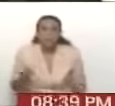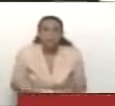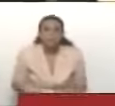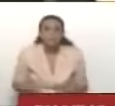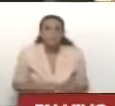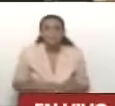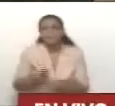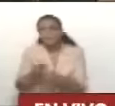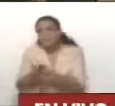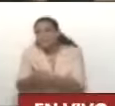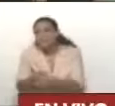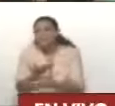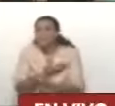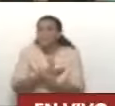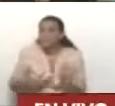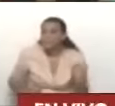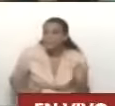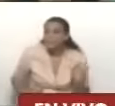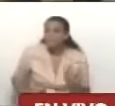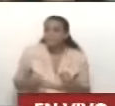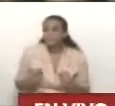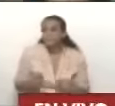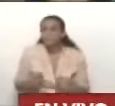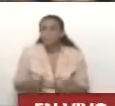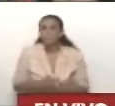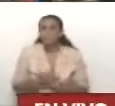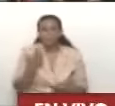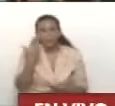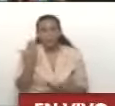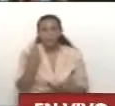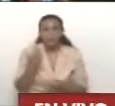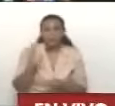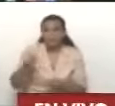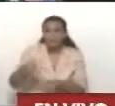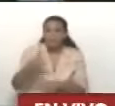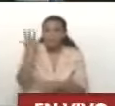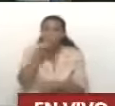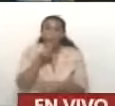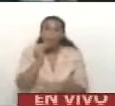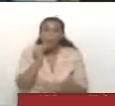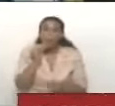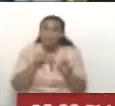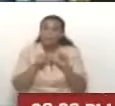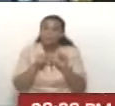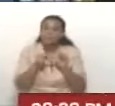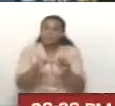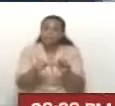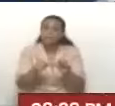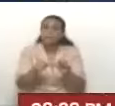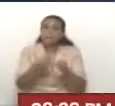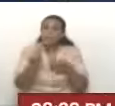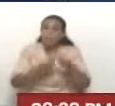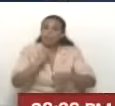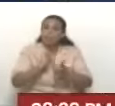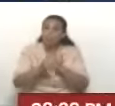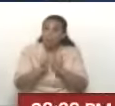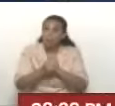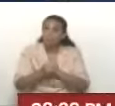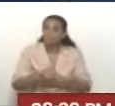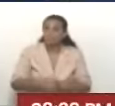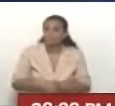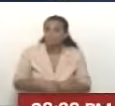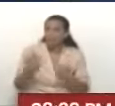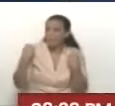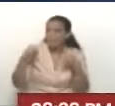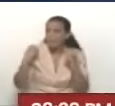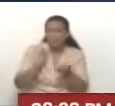Bueno, presidente, usted sabe que usted ha llamado también a la juventud a seguir haciendo deporte. La